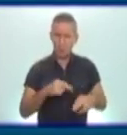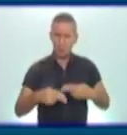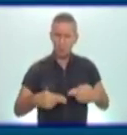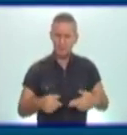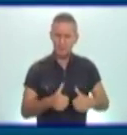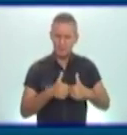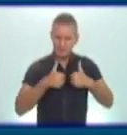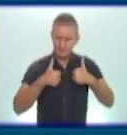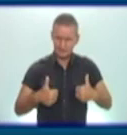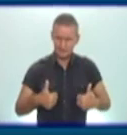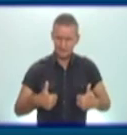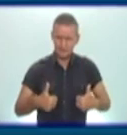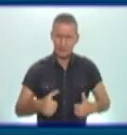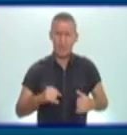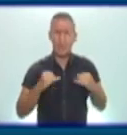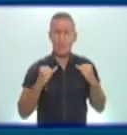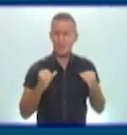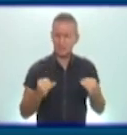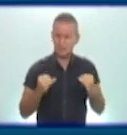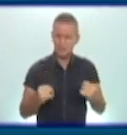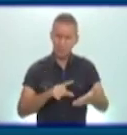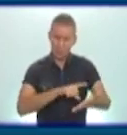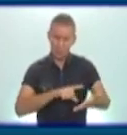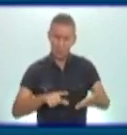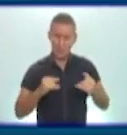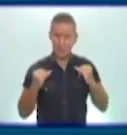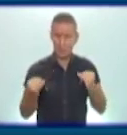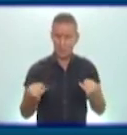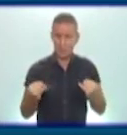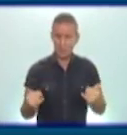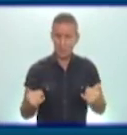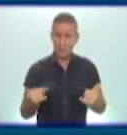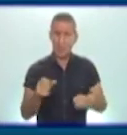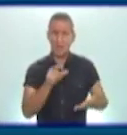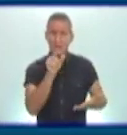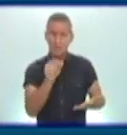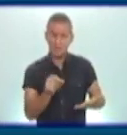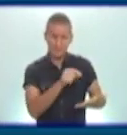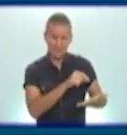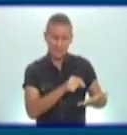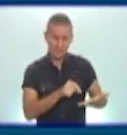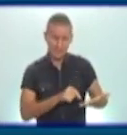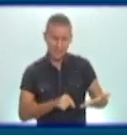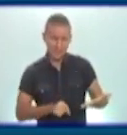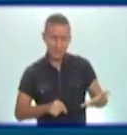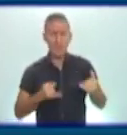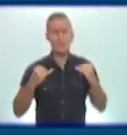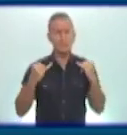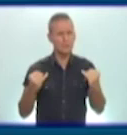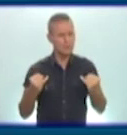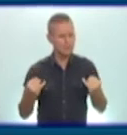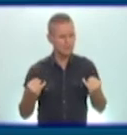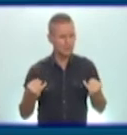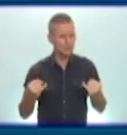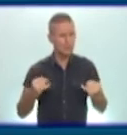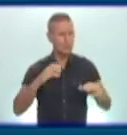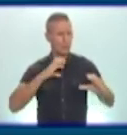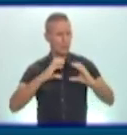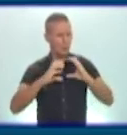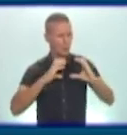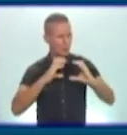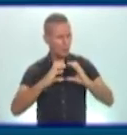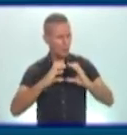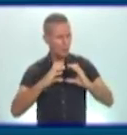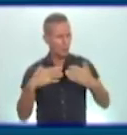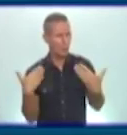texto informativo, por lo que la intención de la autora con el mismo es de informar. Fíjense que nos informa, nos comunica cómo